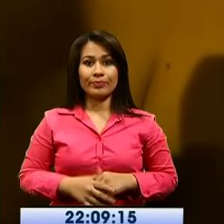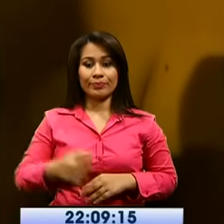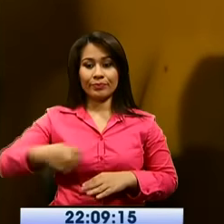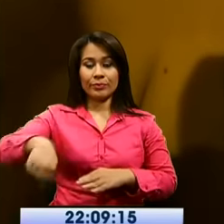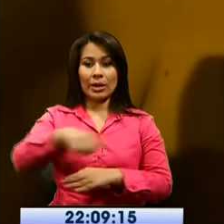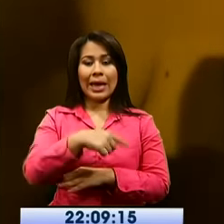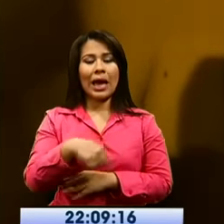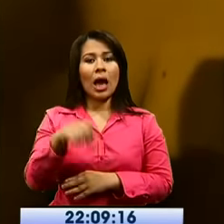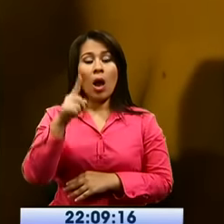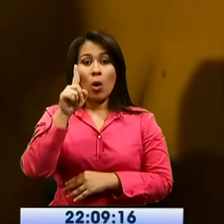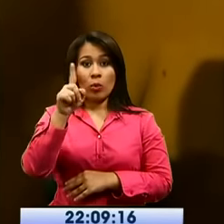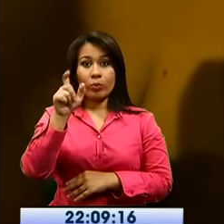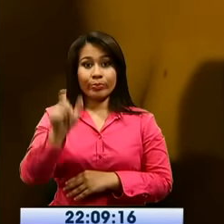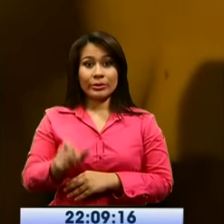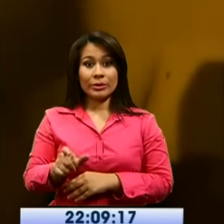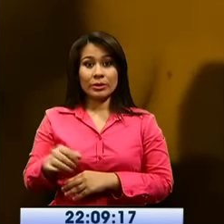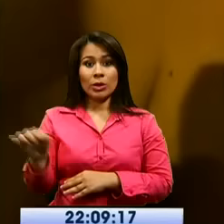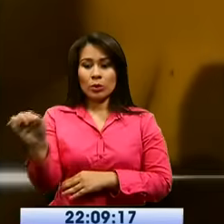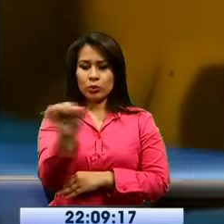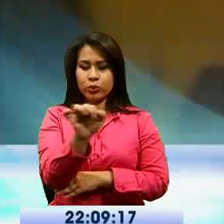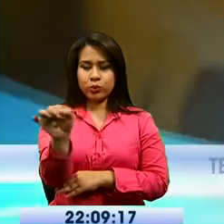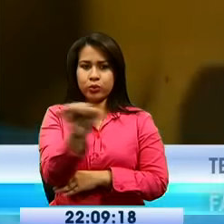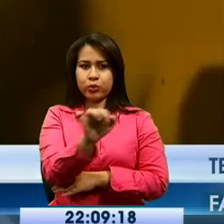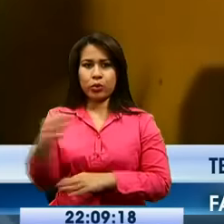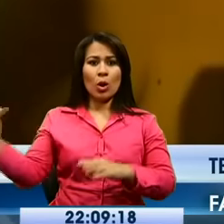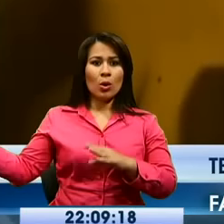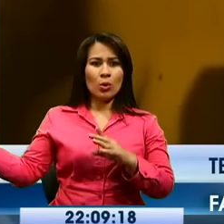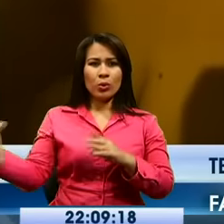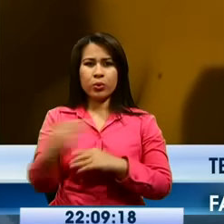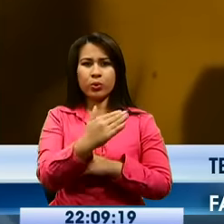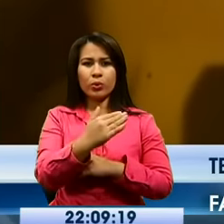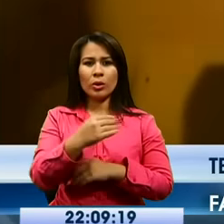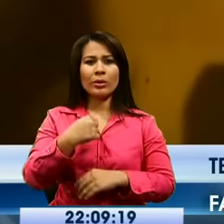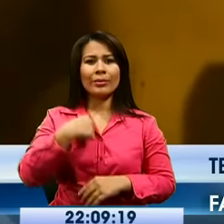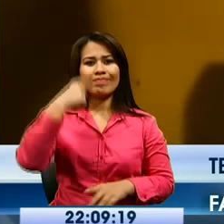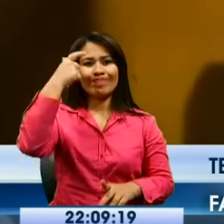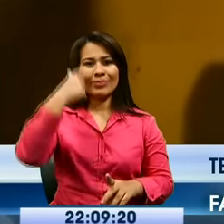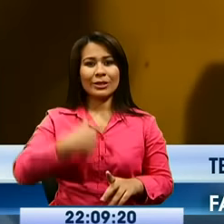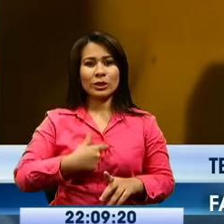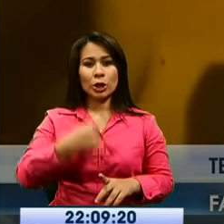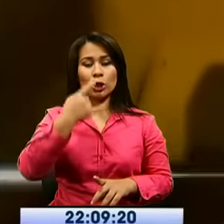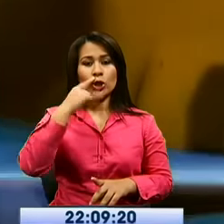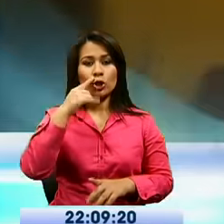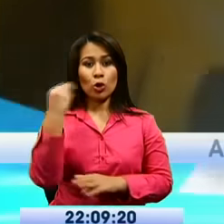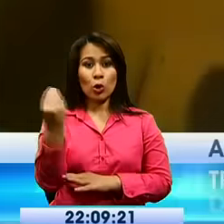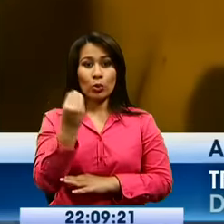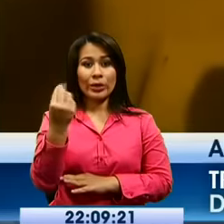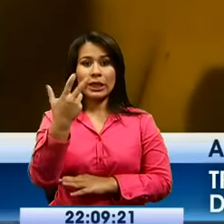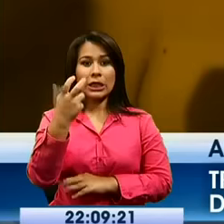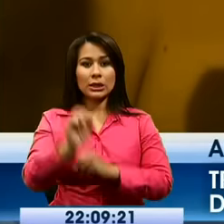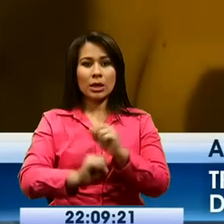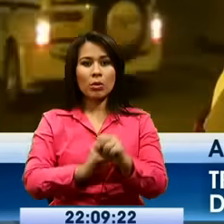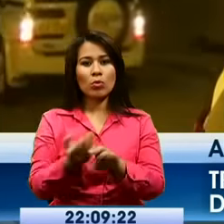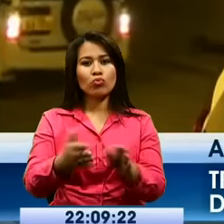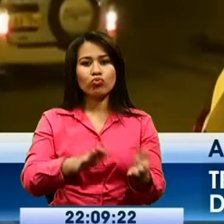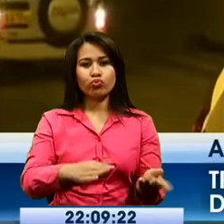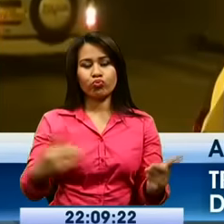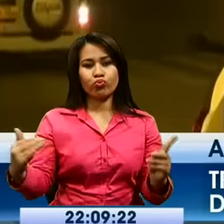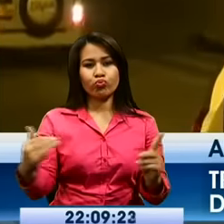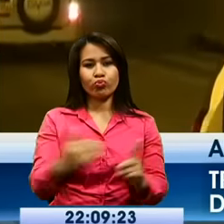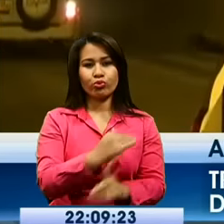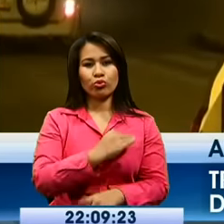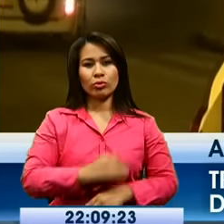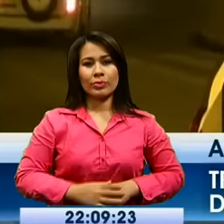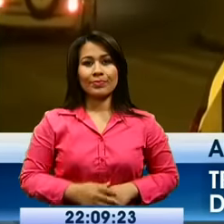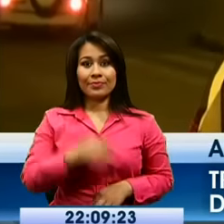nosotros vivimos a unos 100 metros de ahí, pero se dice que estaba en una bicicleta y que el carro le ha atropellado un auto. Por moradores